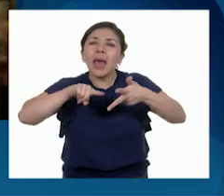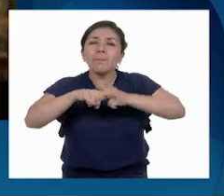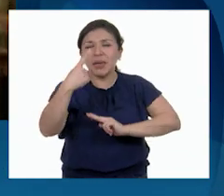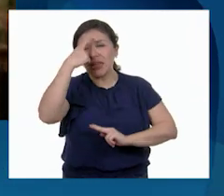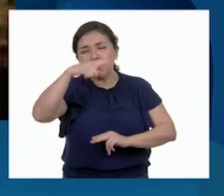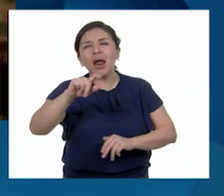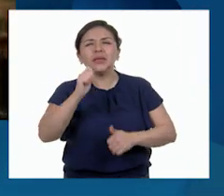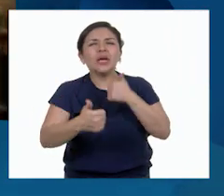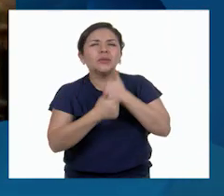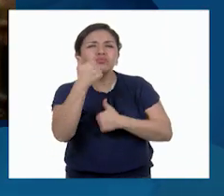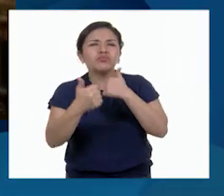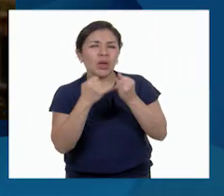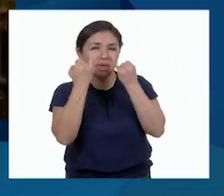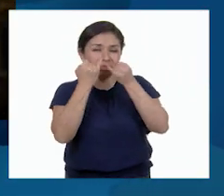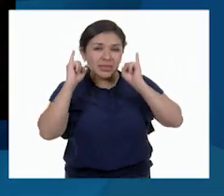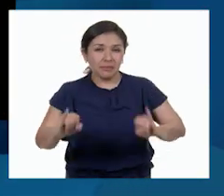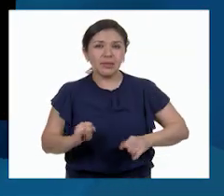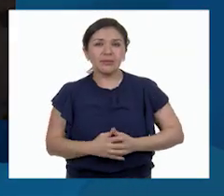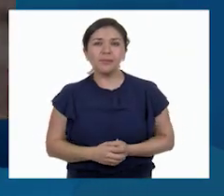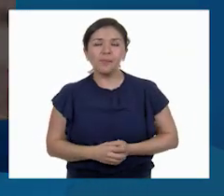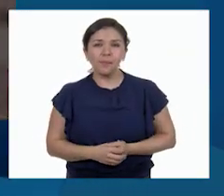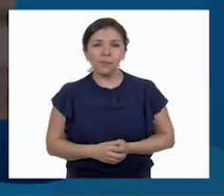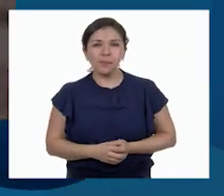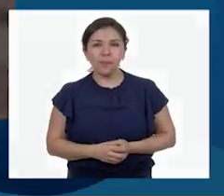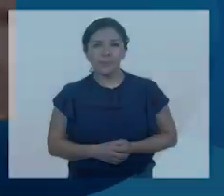la independencia.